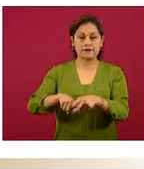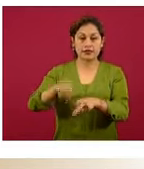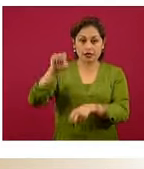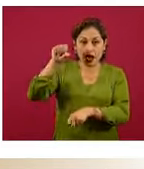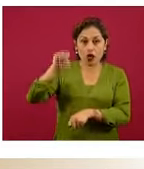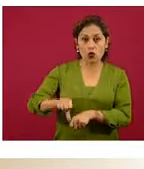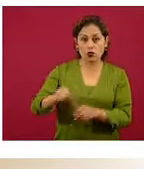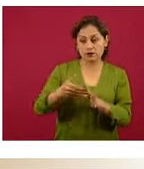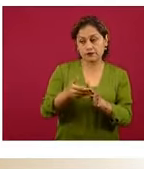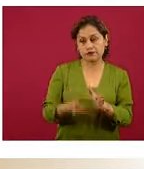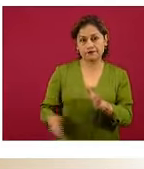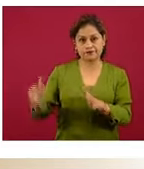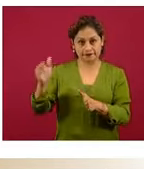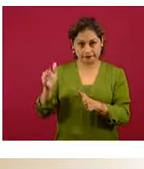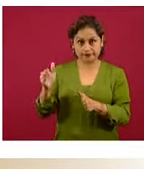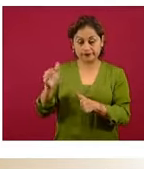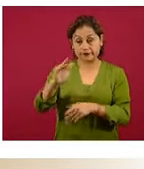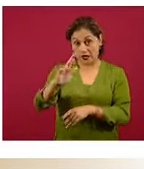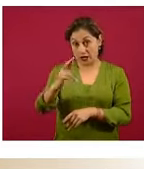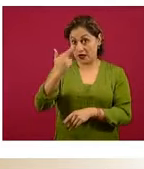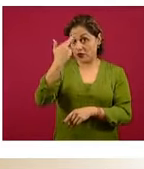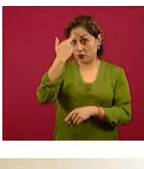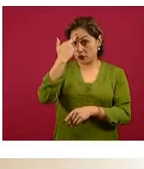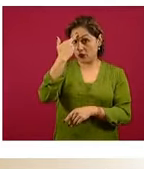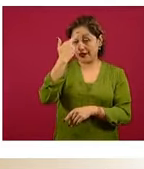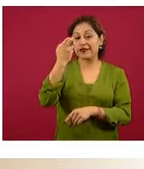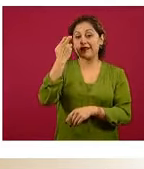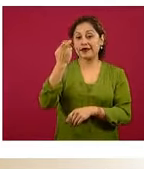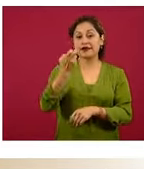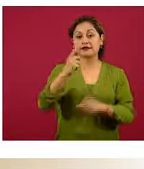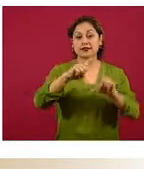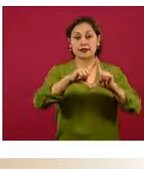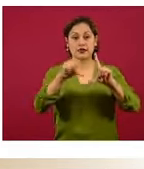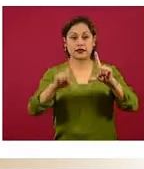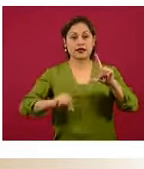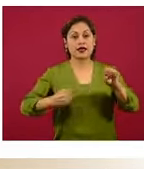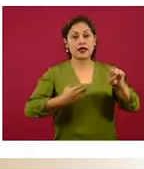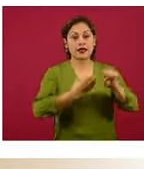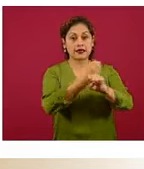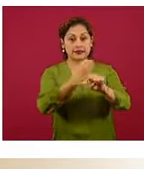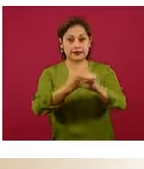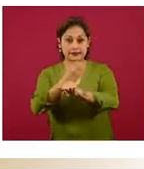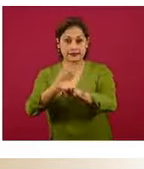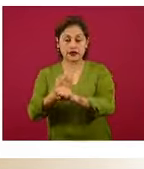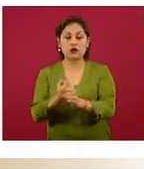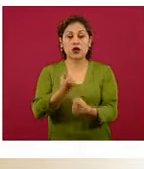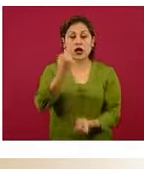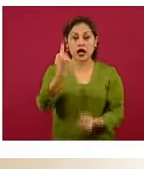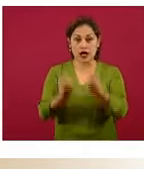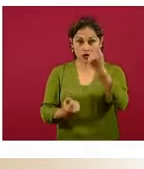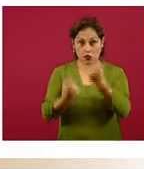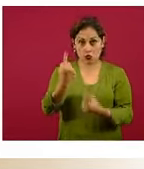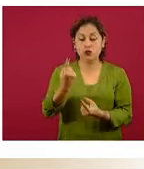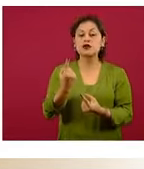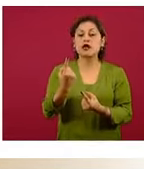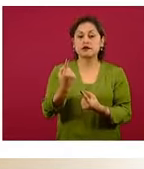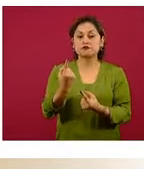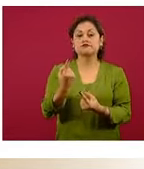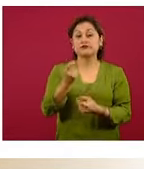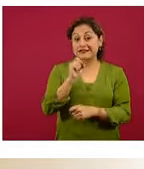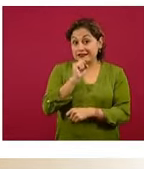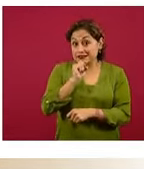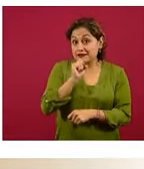hoy, aunque hay que recordar que algunas entidades federativas, y en base a las competencias que le da el SER